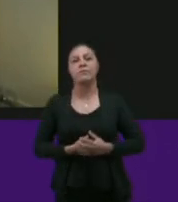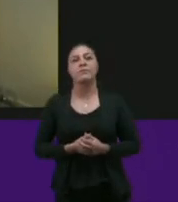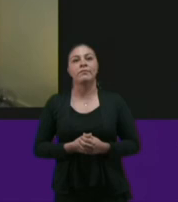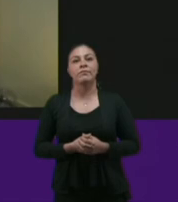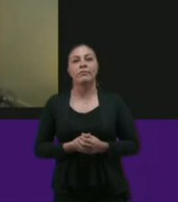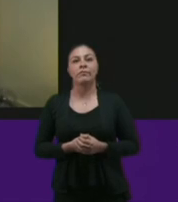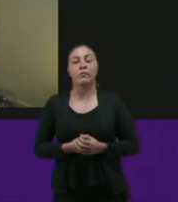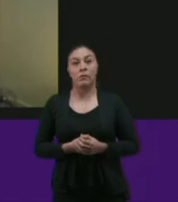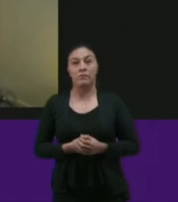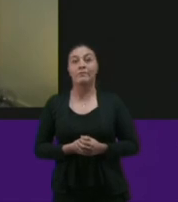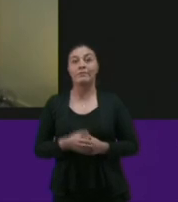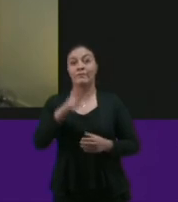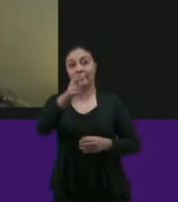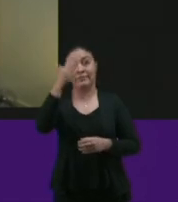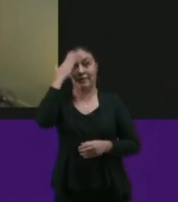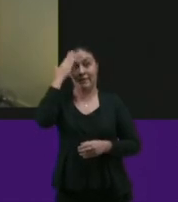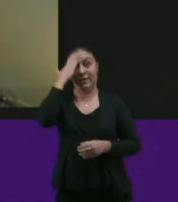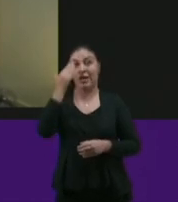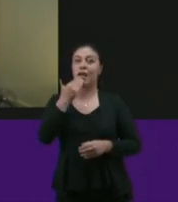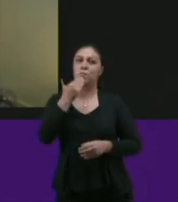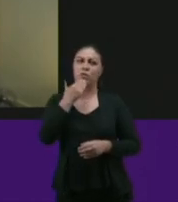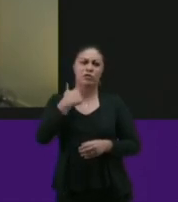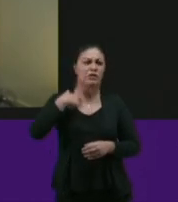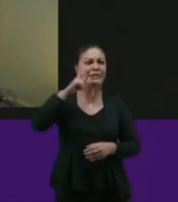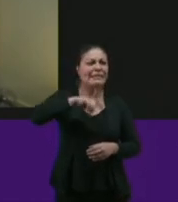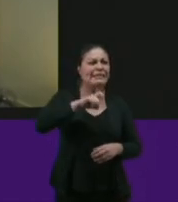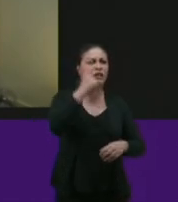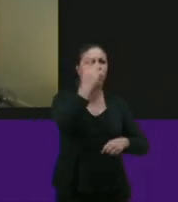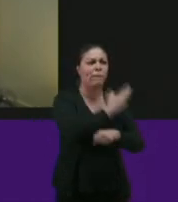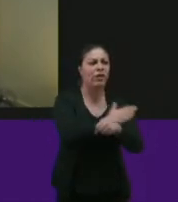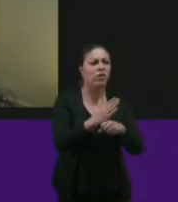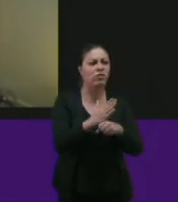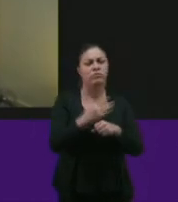el levantar 1 millón que 10, o que 20, o que 30.